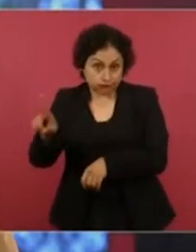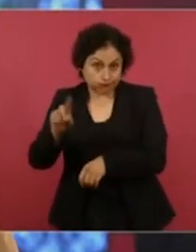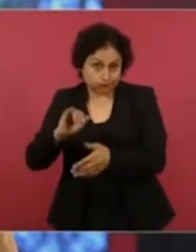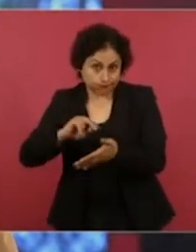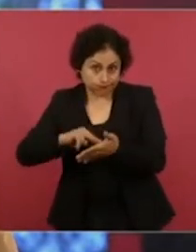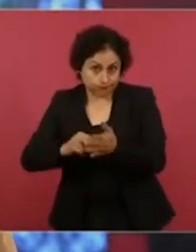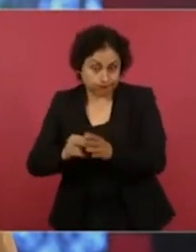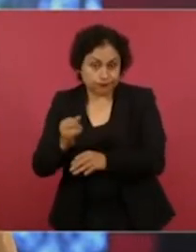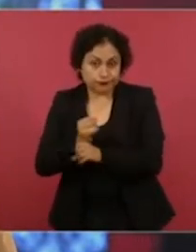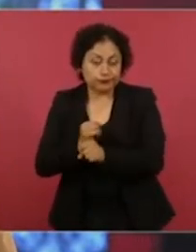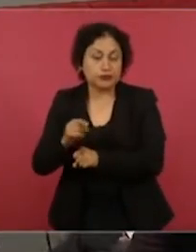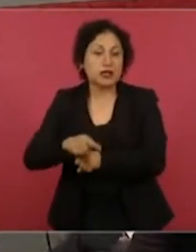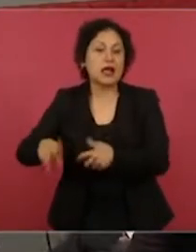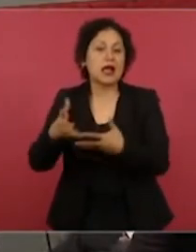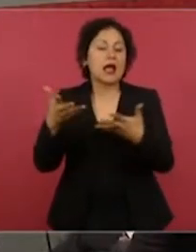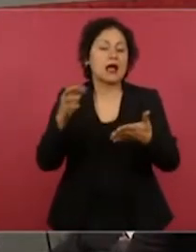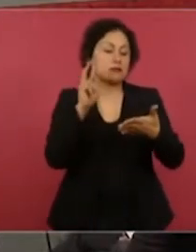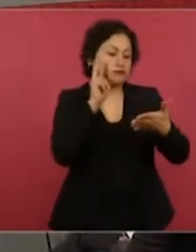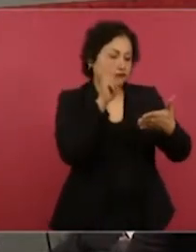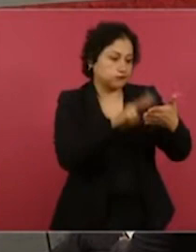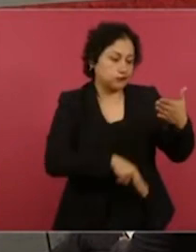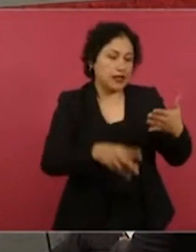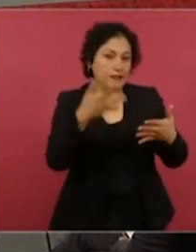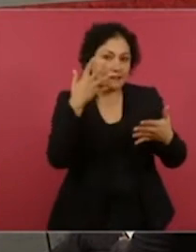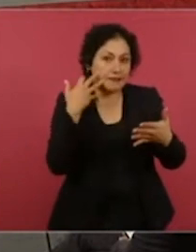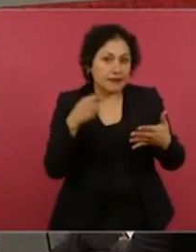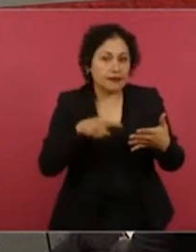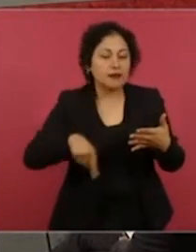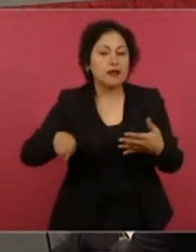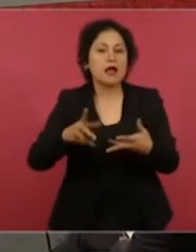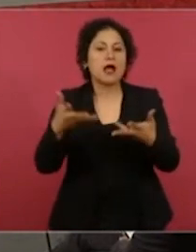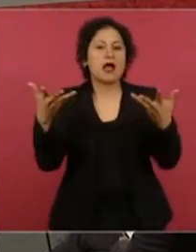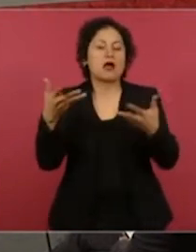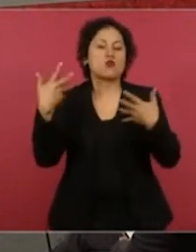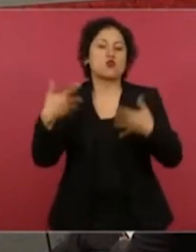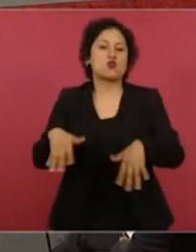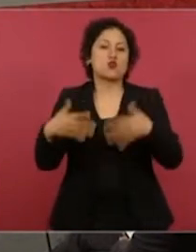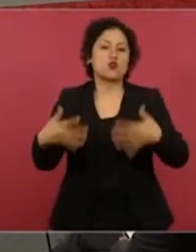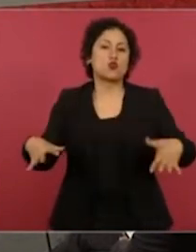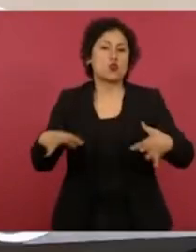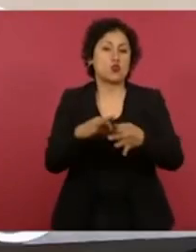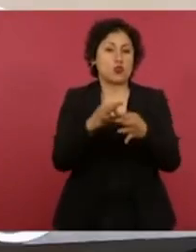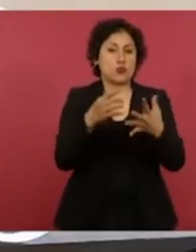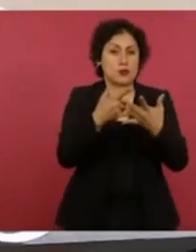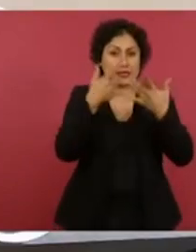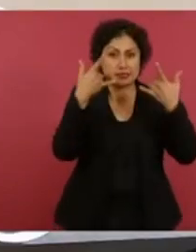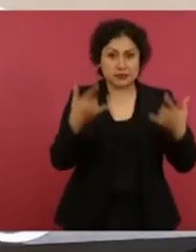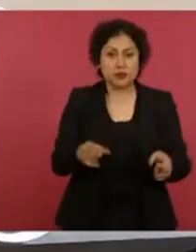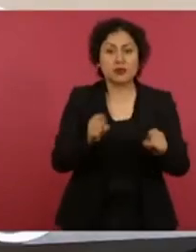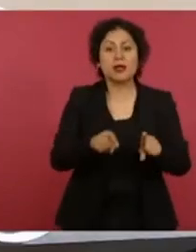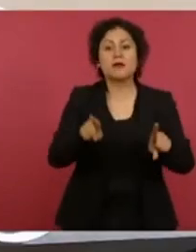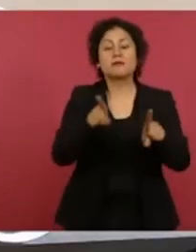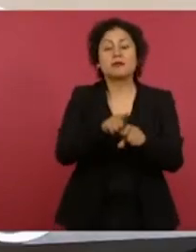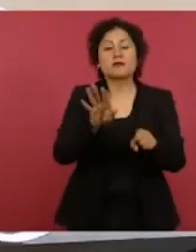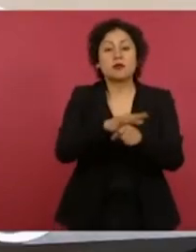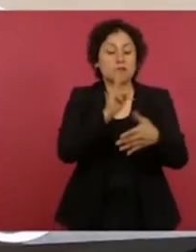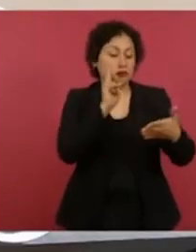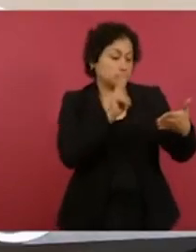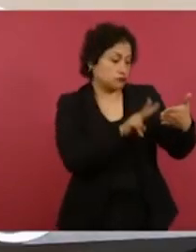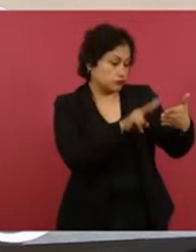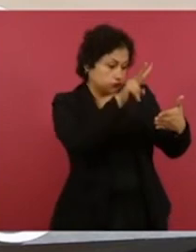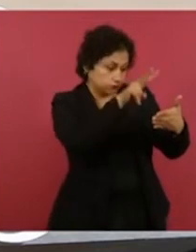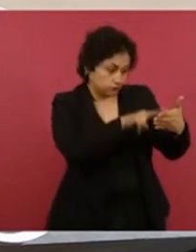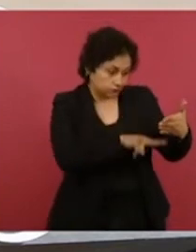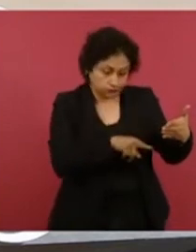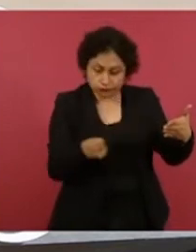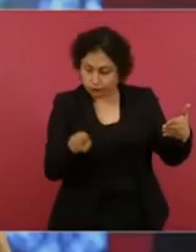Tigre fuese el Itzam Canac de las fuentes históricas, pues estas concuerdan con la localización citada